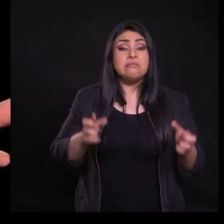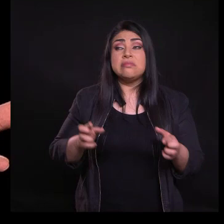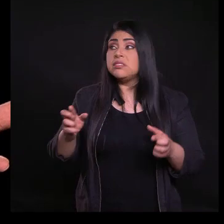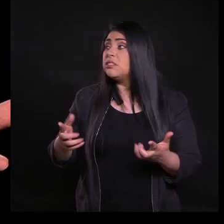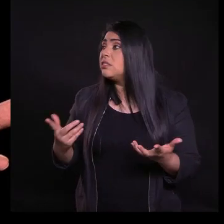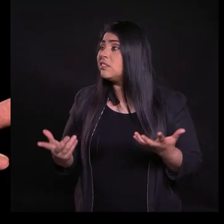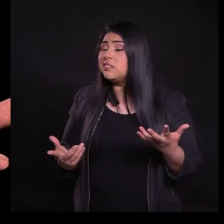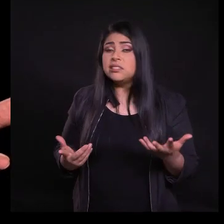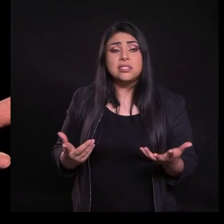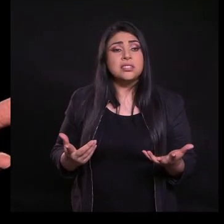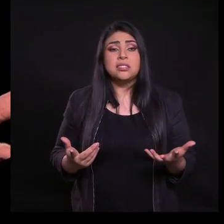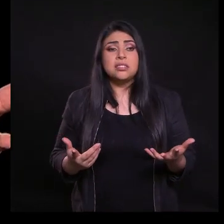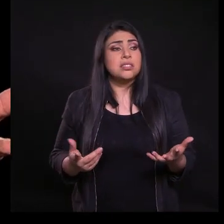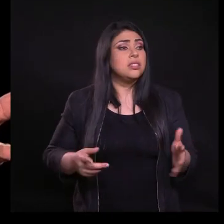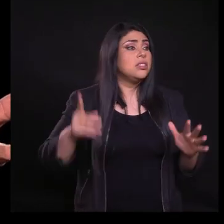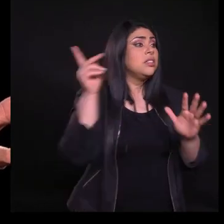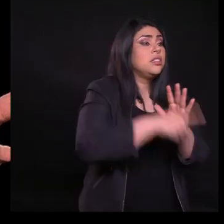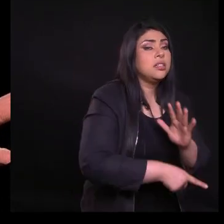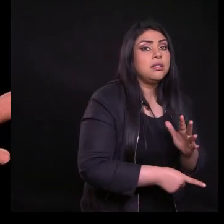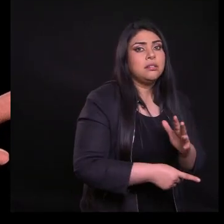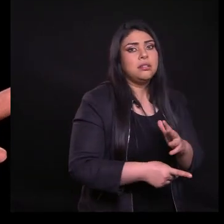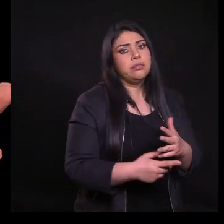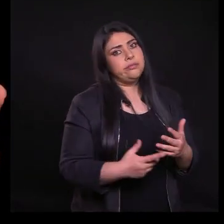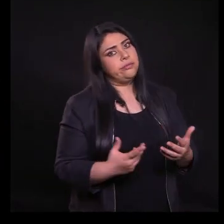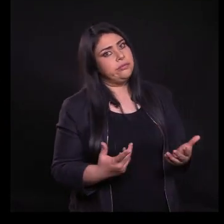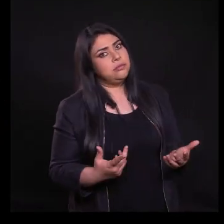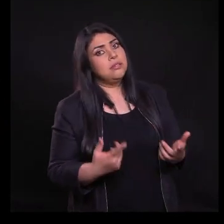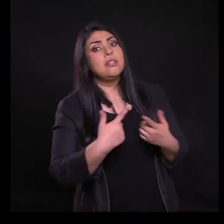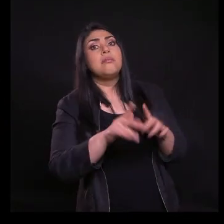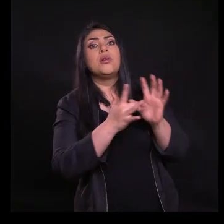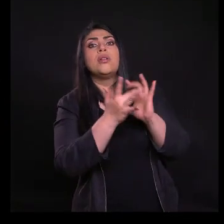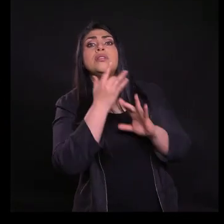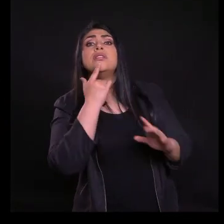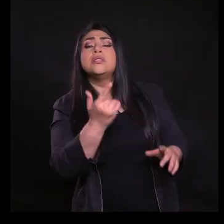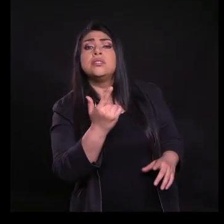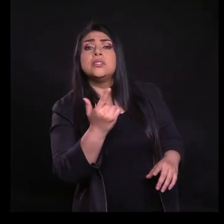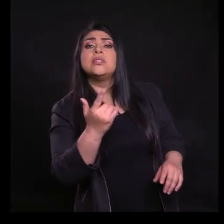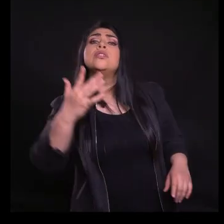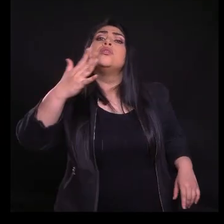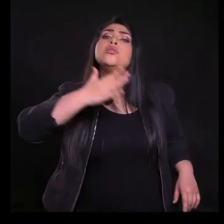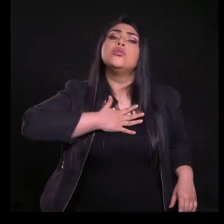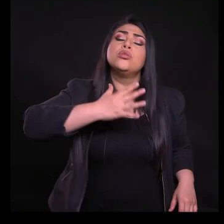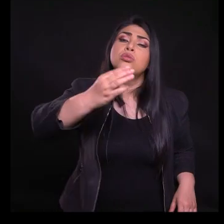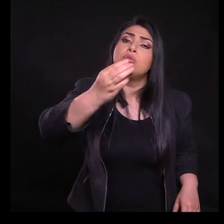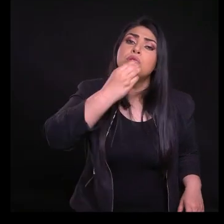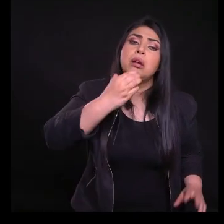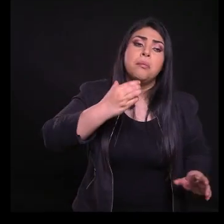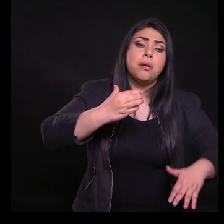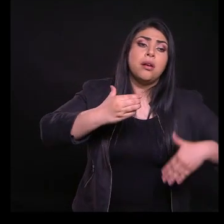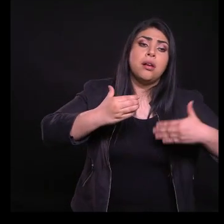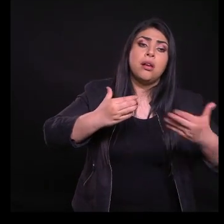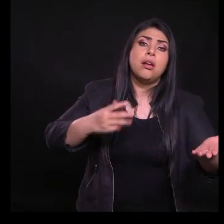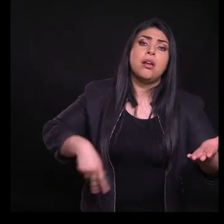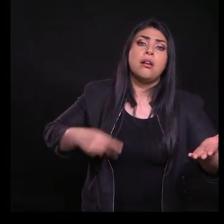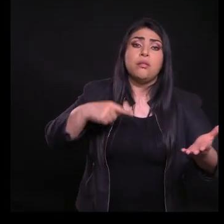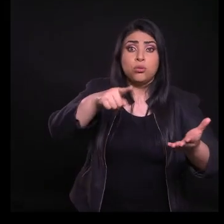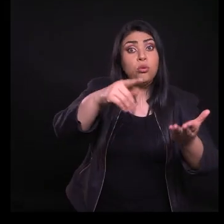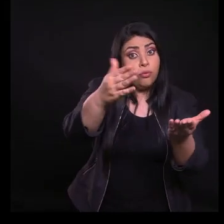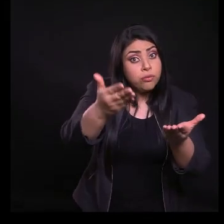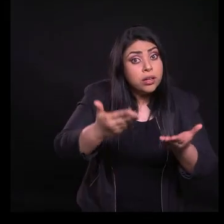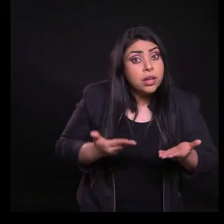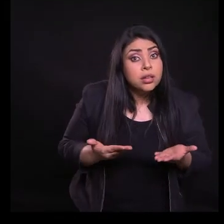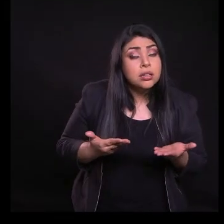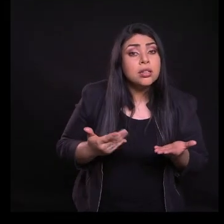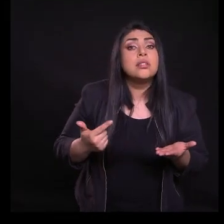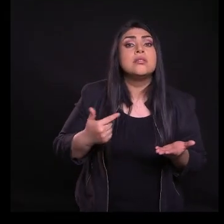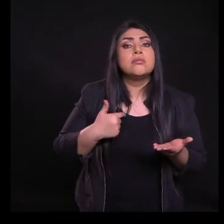otros guau y jesús dice yo soy el pan de vida si tú vienes a mí no